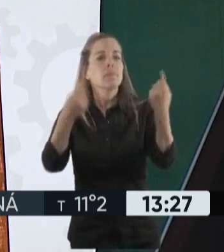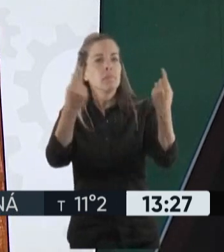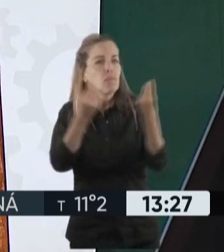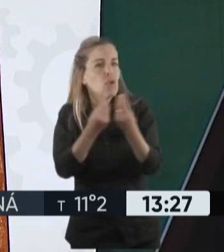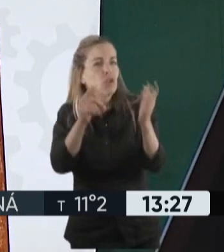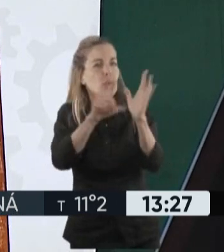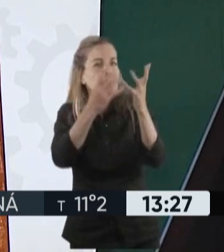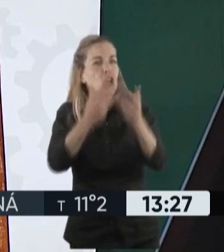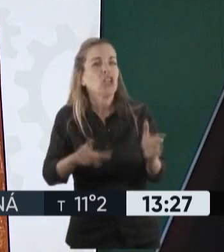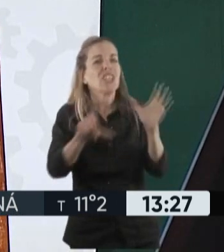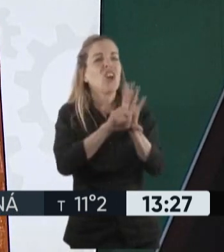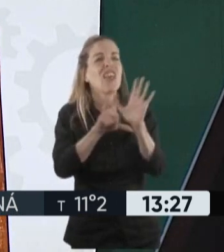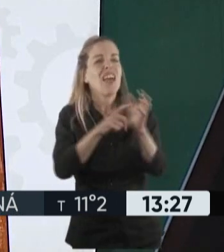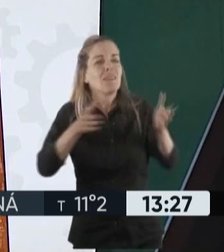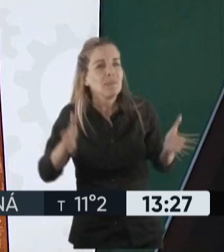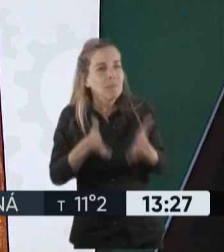ley para